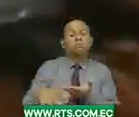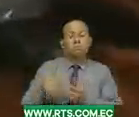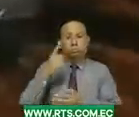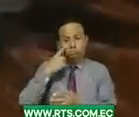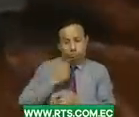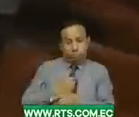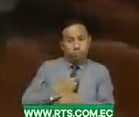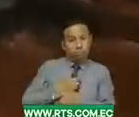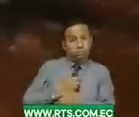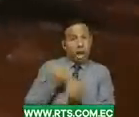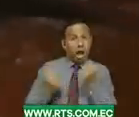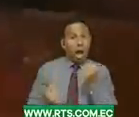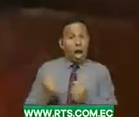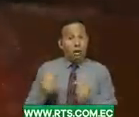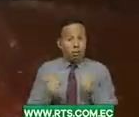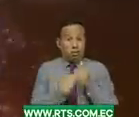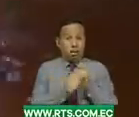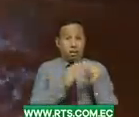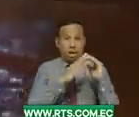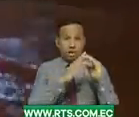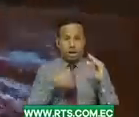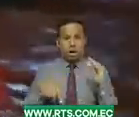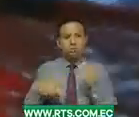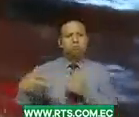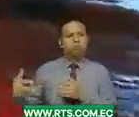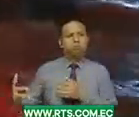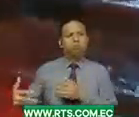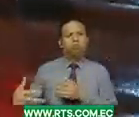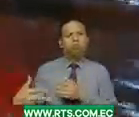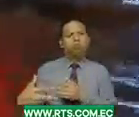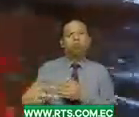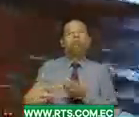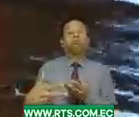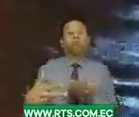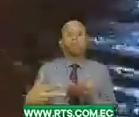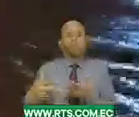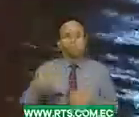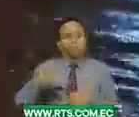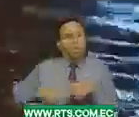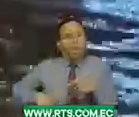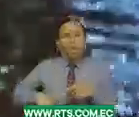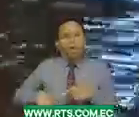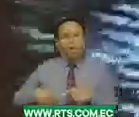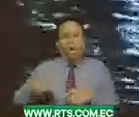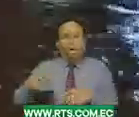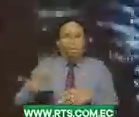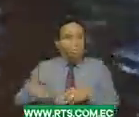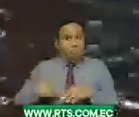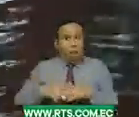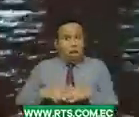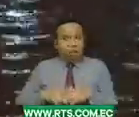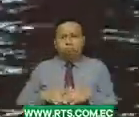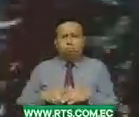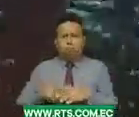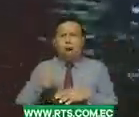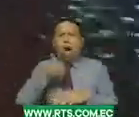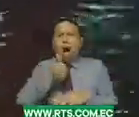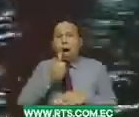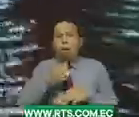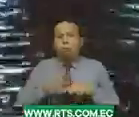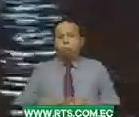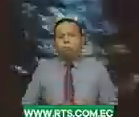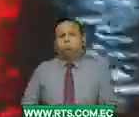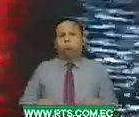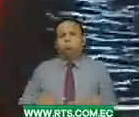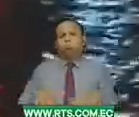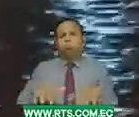un vehículo que vive en este sector. Lamentablemente no se puede todavía pasar con normalidad. El agua está aún alta.